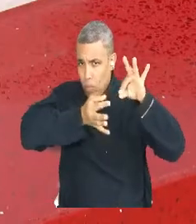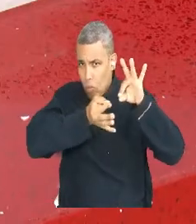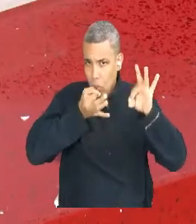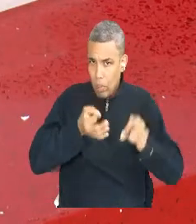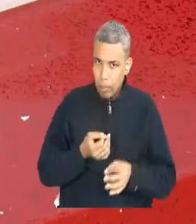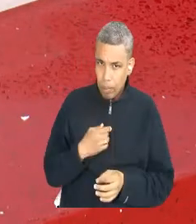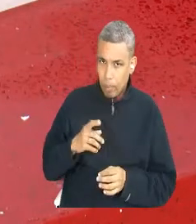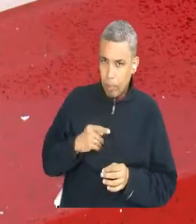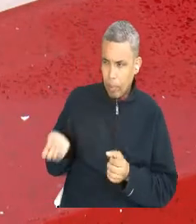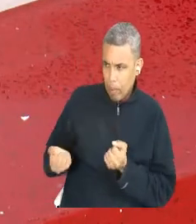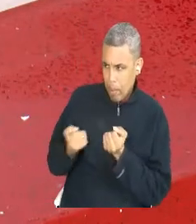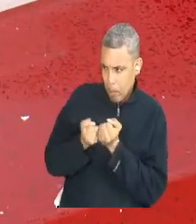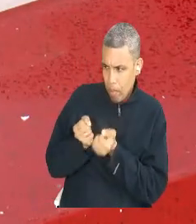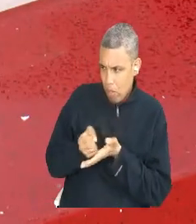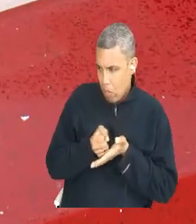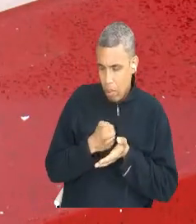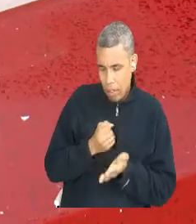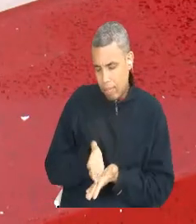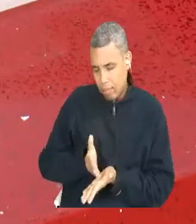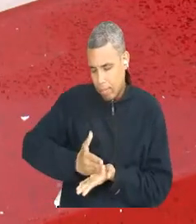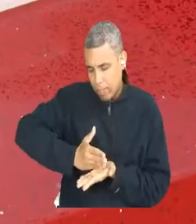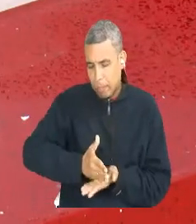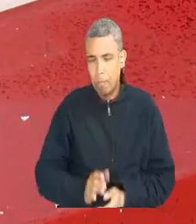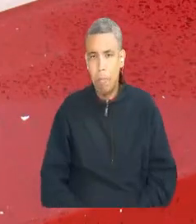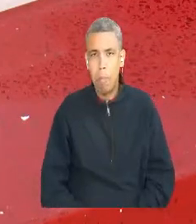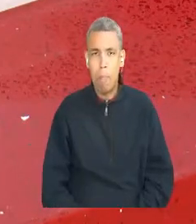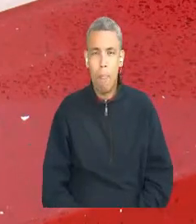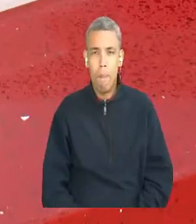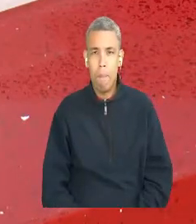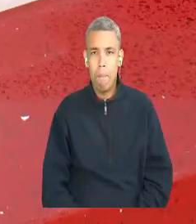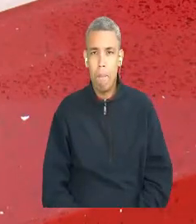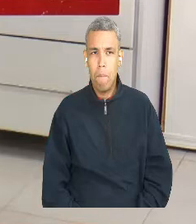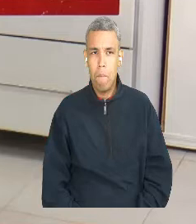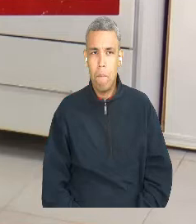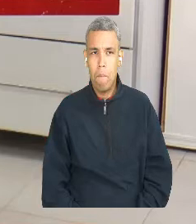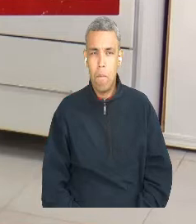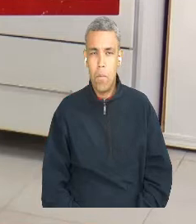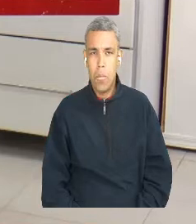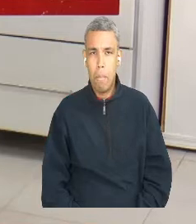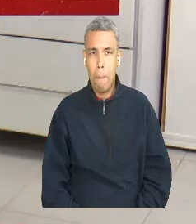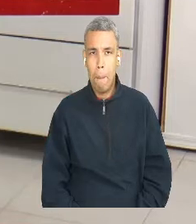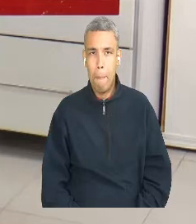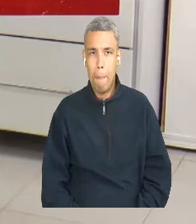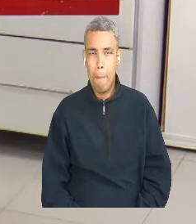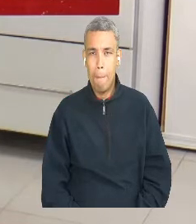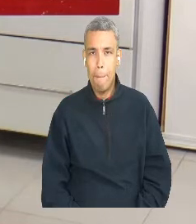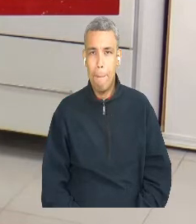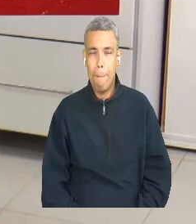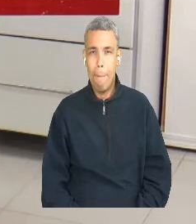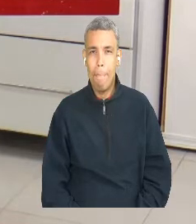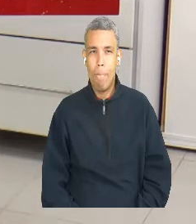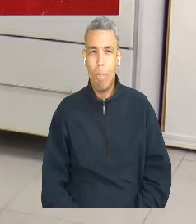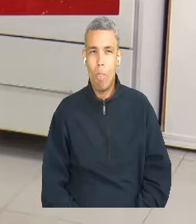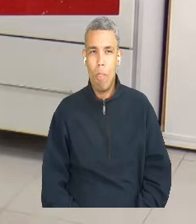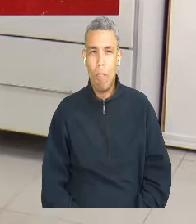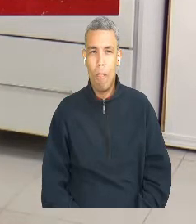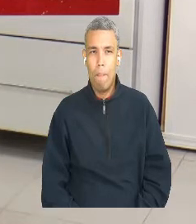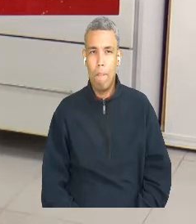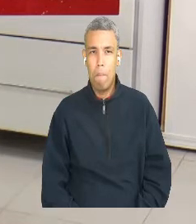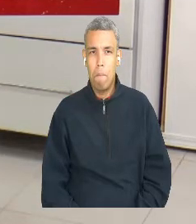a hacer la preparación. Ya. Como siempre hacemos dos preparaciones. Uh-huh. Ya yo estoy aquí por y siempre lo he